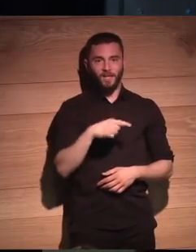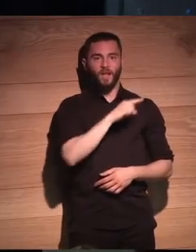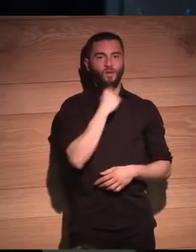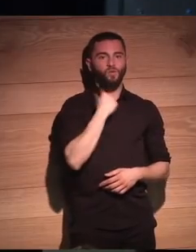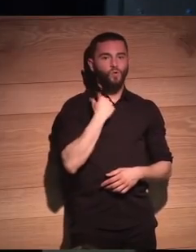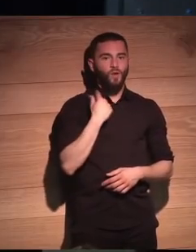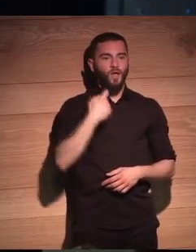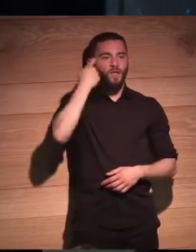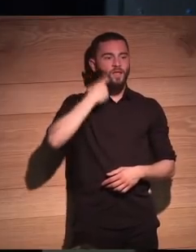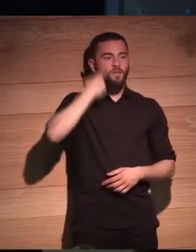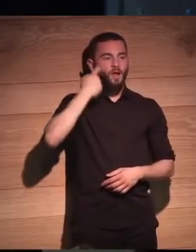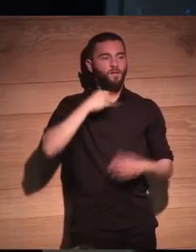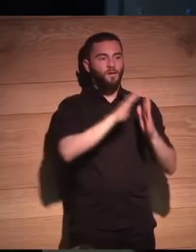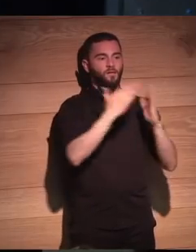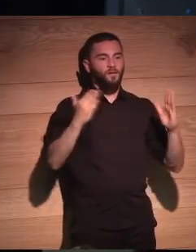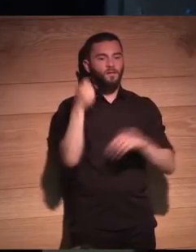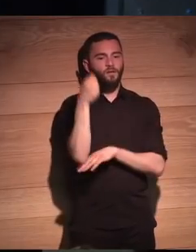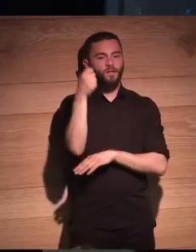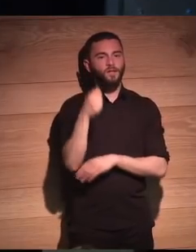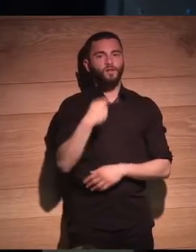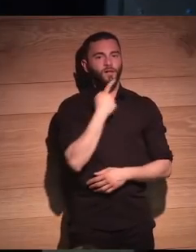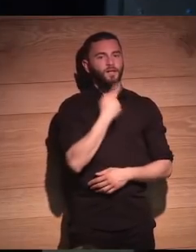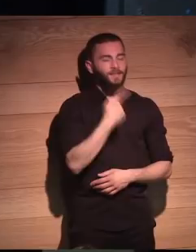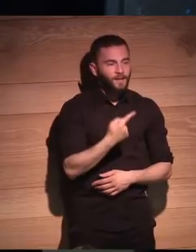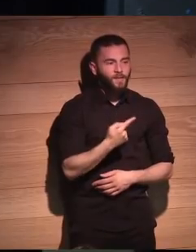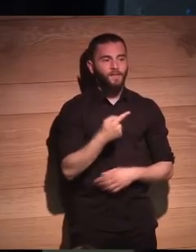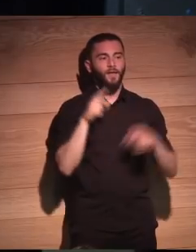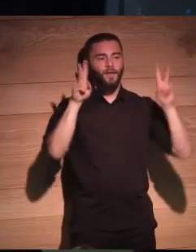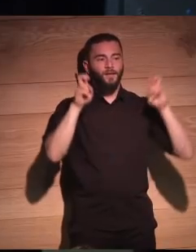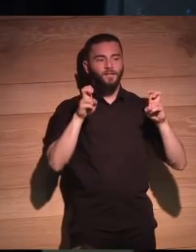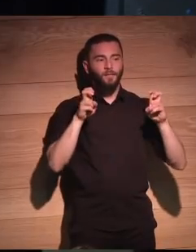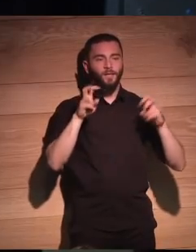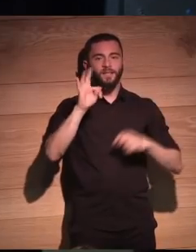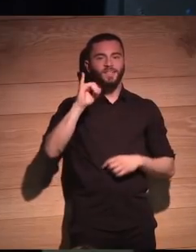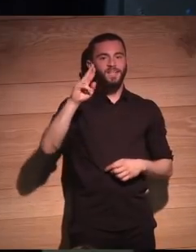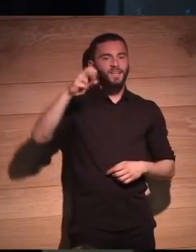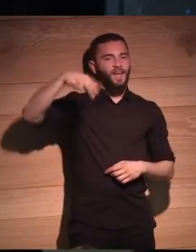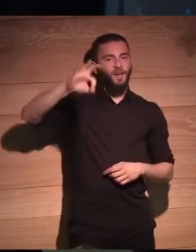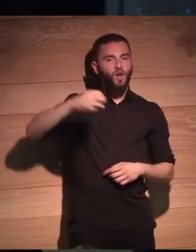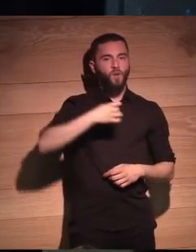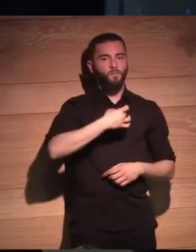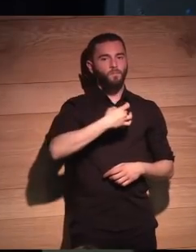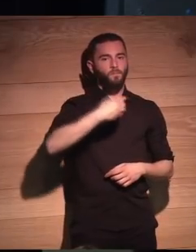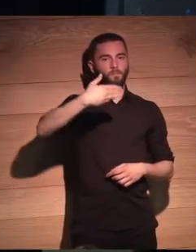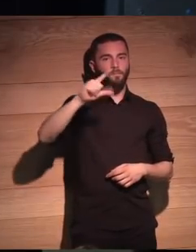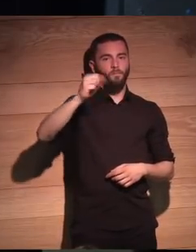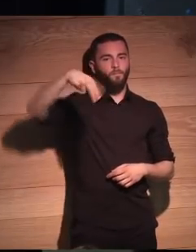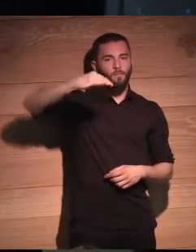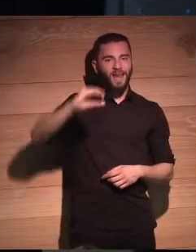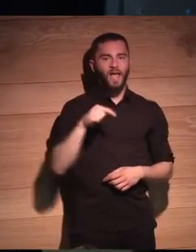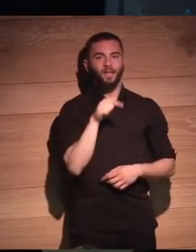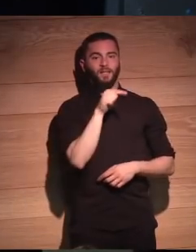el escrutinio de la biblioteca de Don Quijote con respecto a Tirán lo Blanc. En este libro la gente